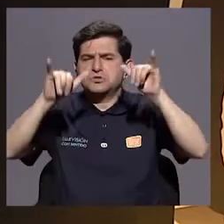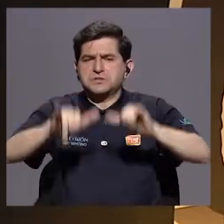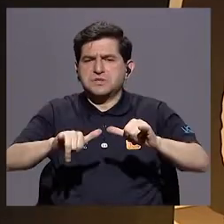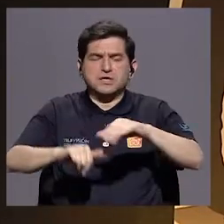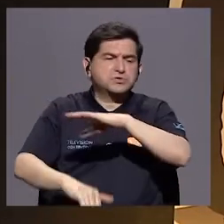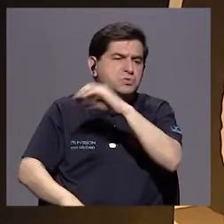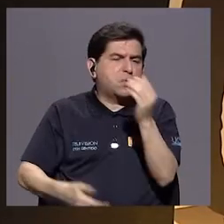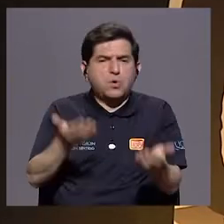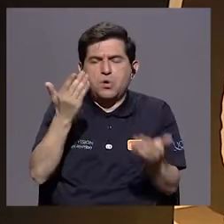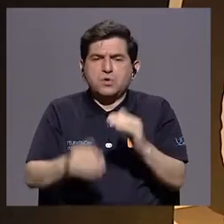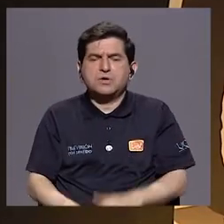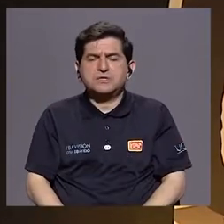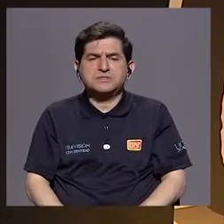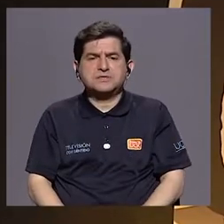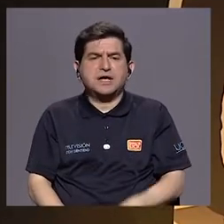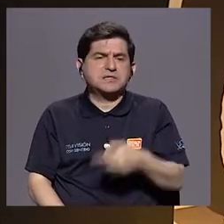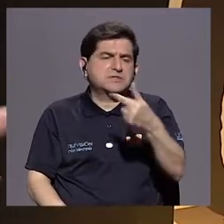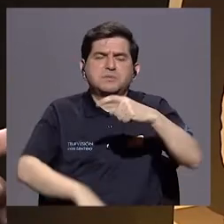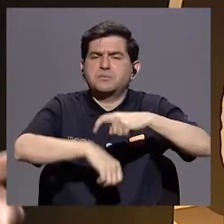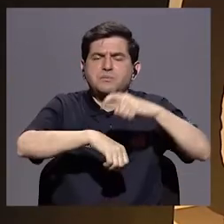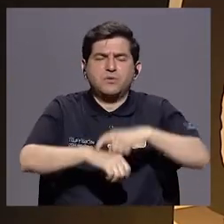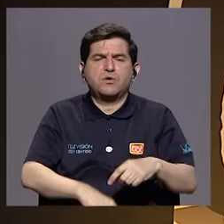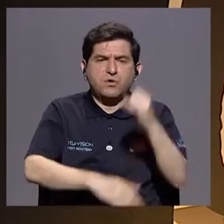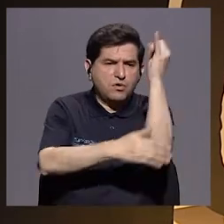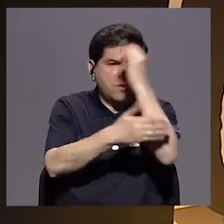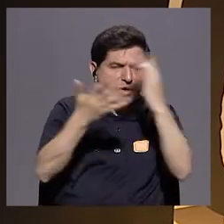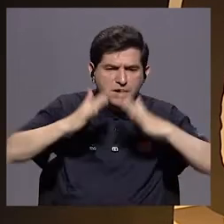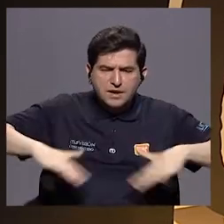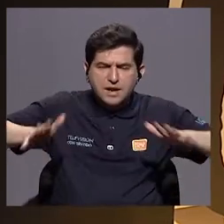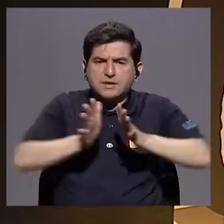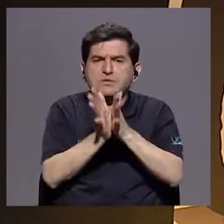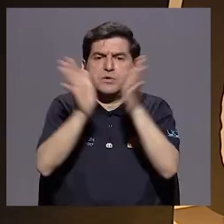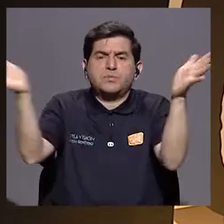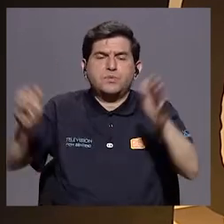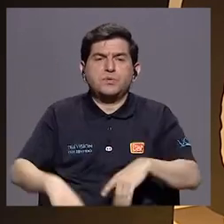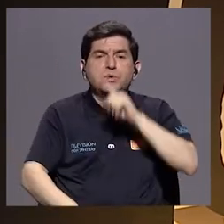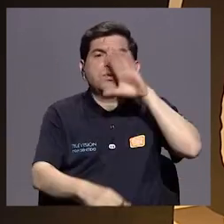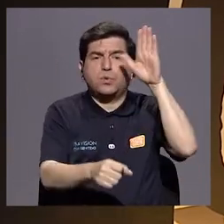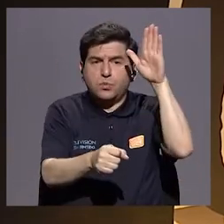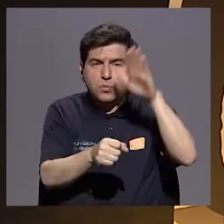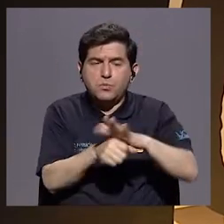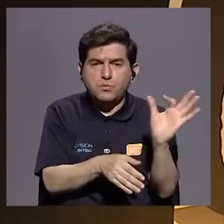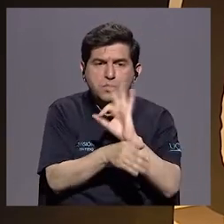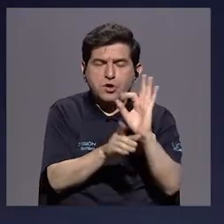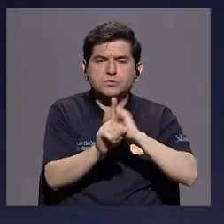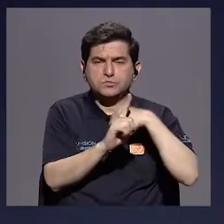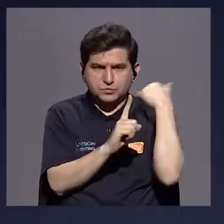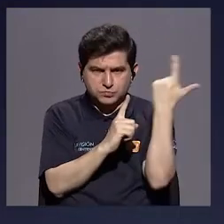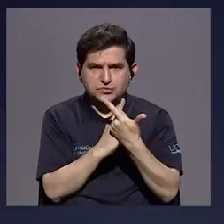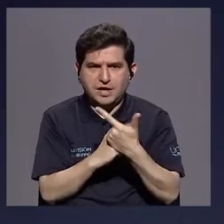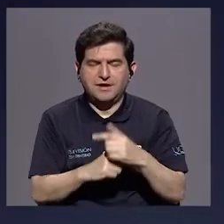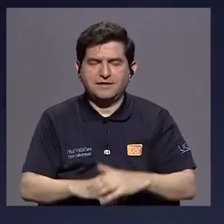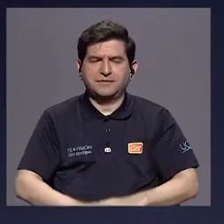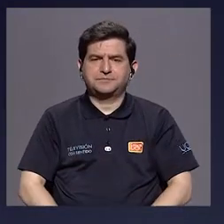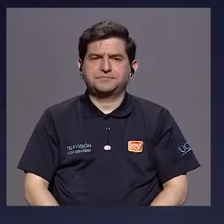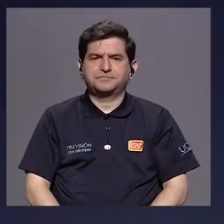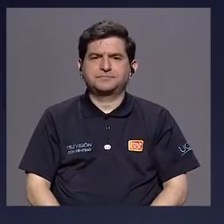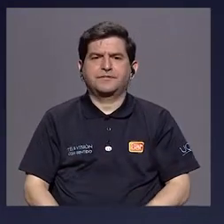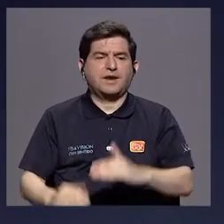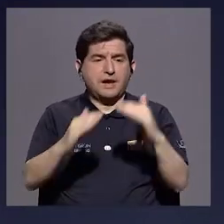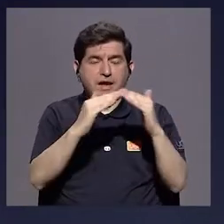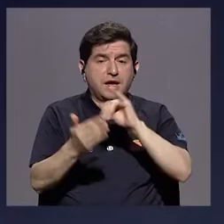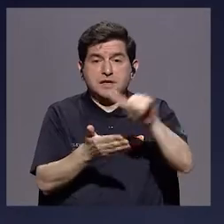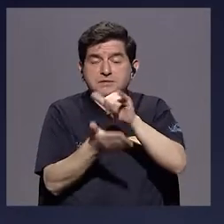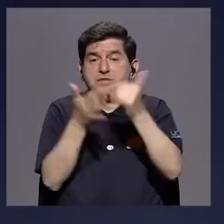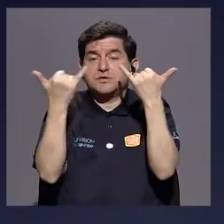también de manera efímera el arte llega a los espacios públicos para cumplir una función social en la ciudad de sanos